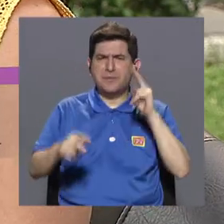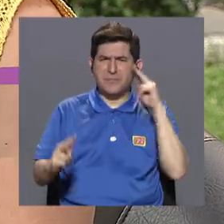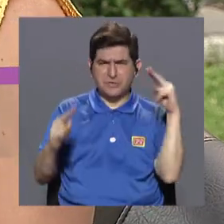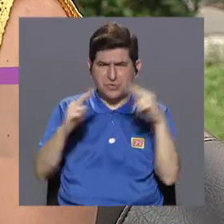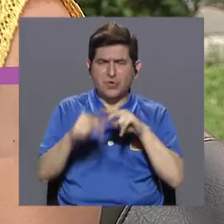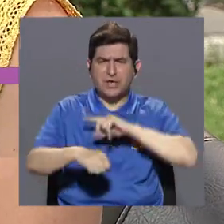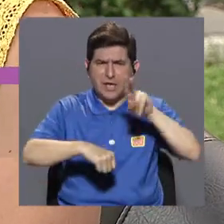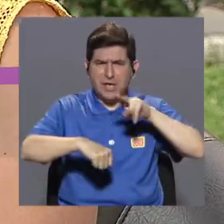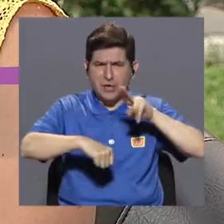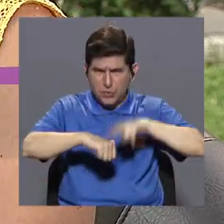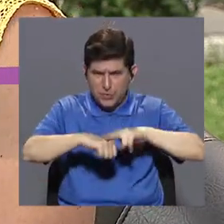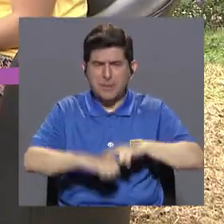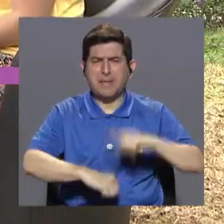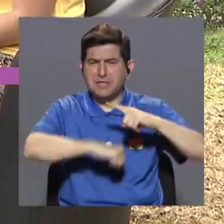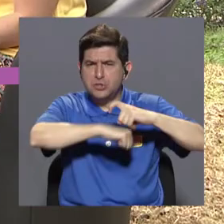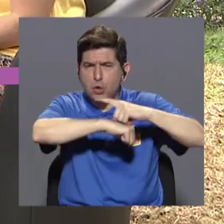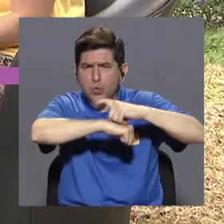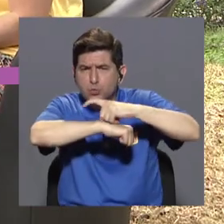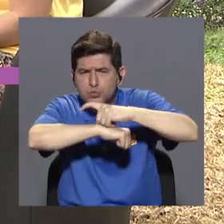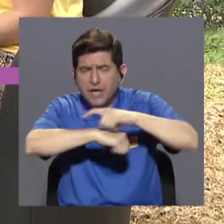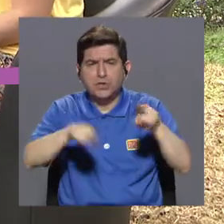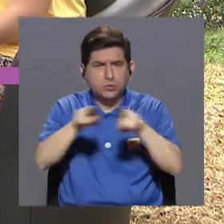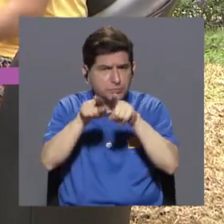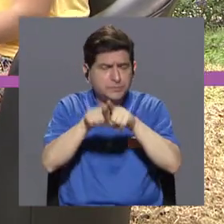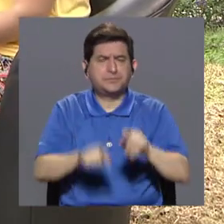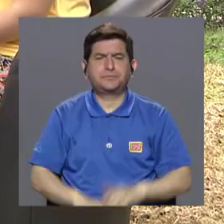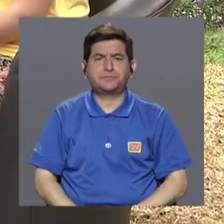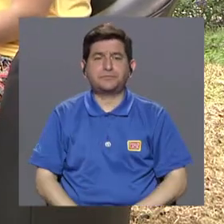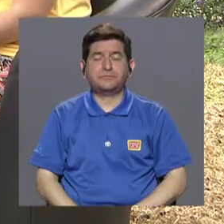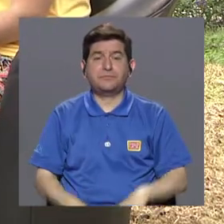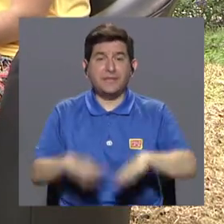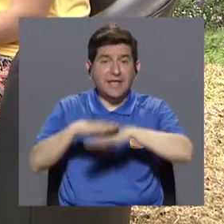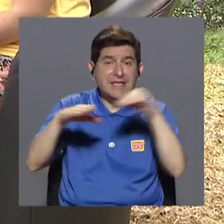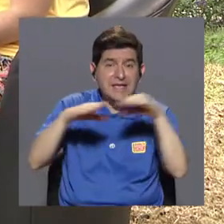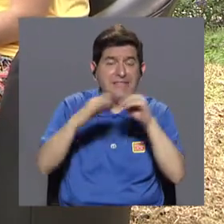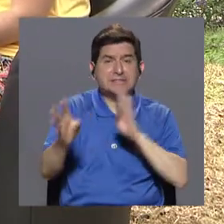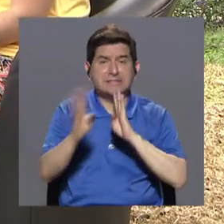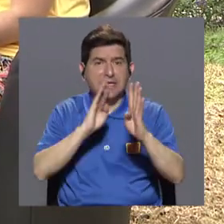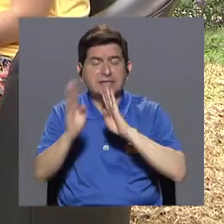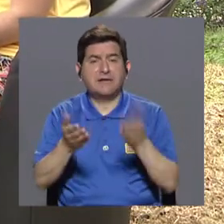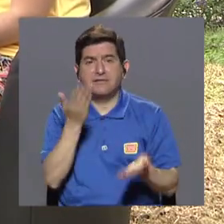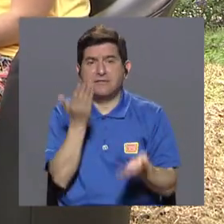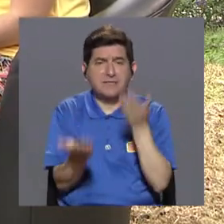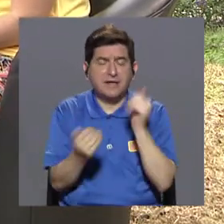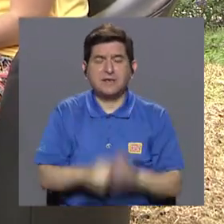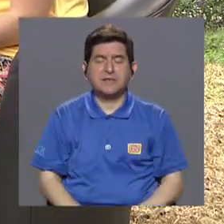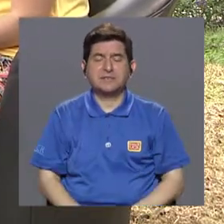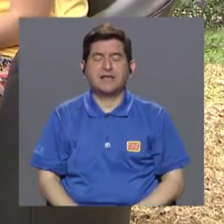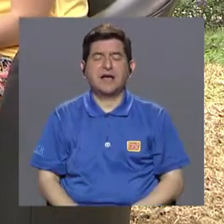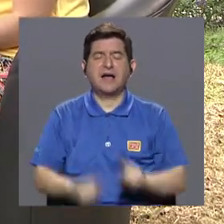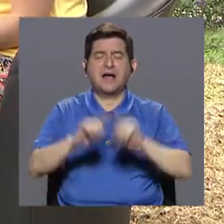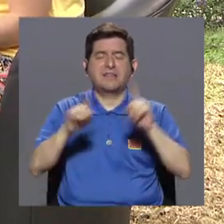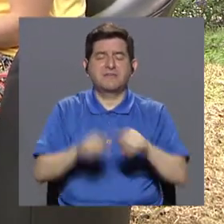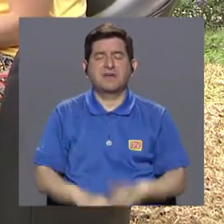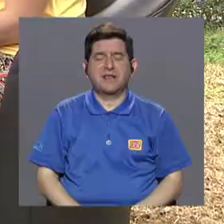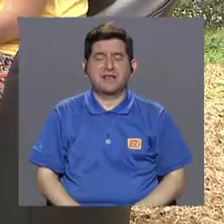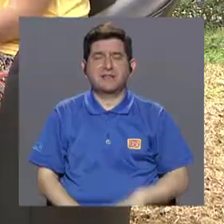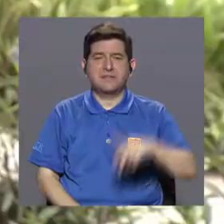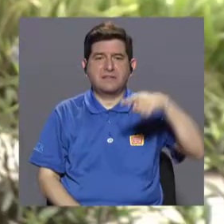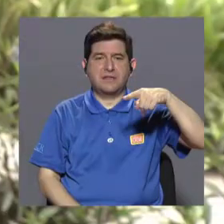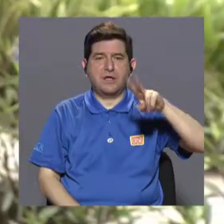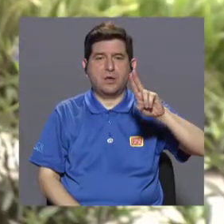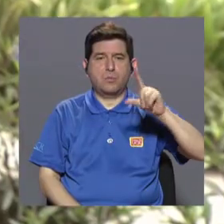conoce comúnmente como gusanos. Exacto. ¿Verdad? Son, okay. Y externamente estaríamos hablando entonces de pulgas, garrapatas, por